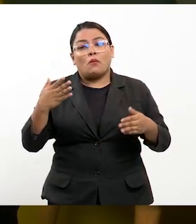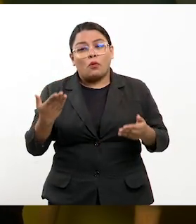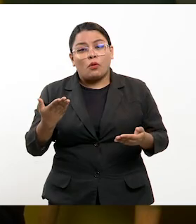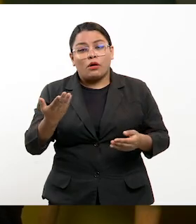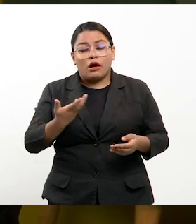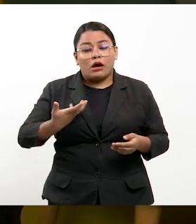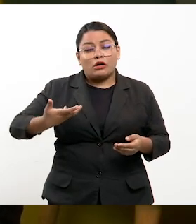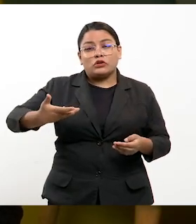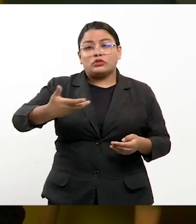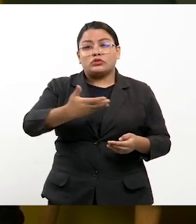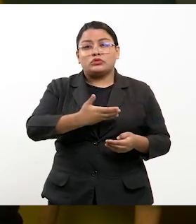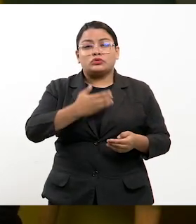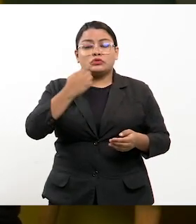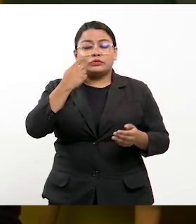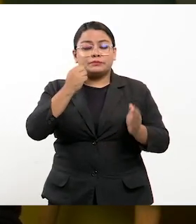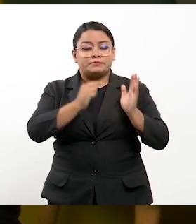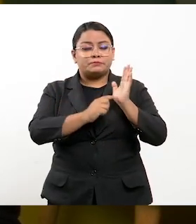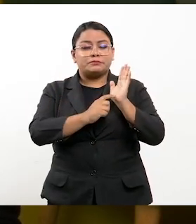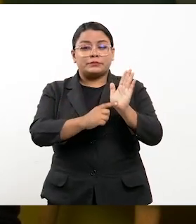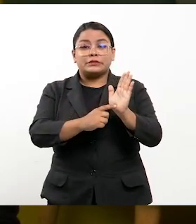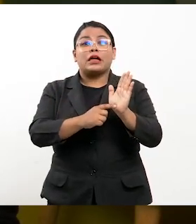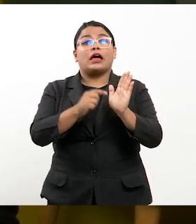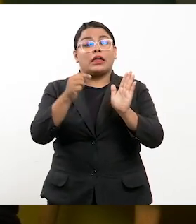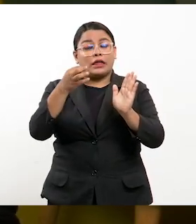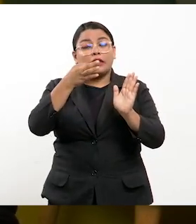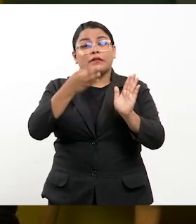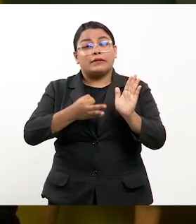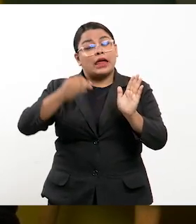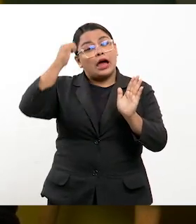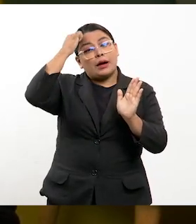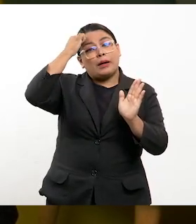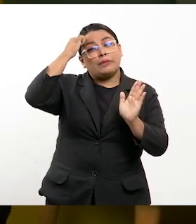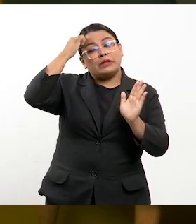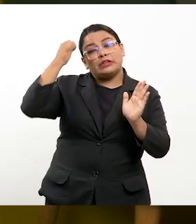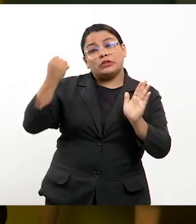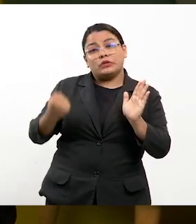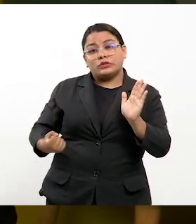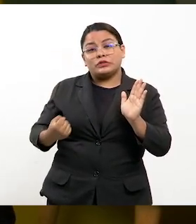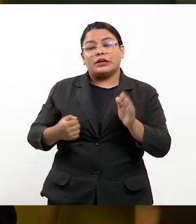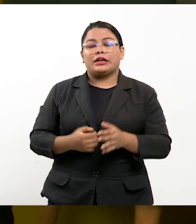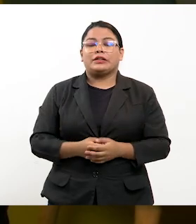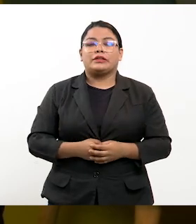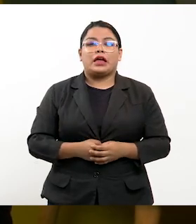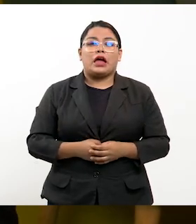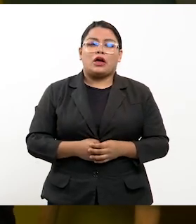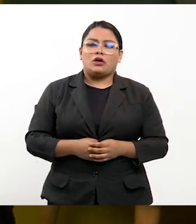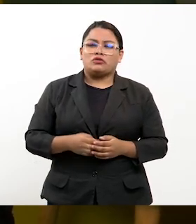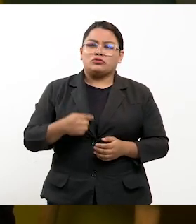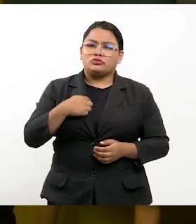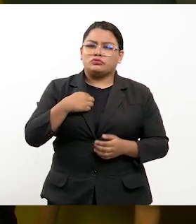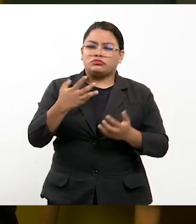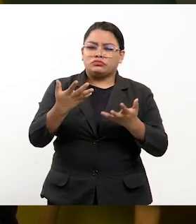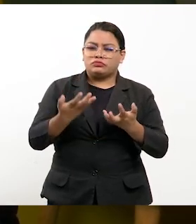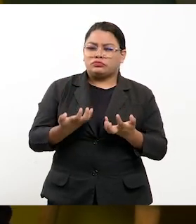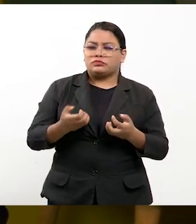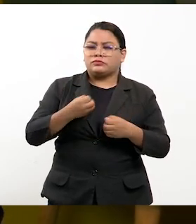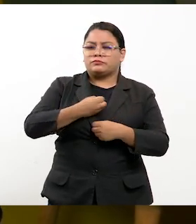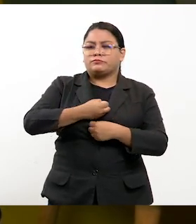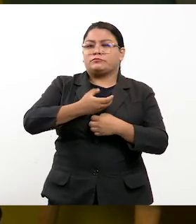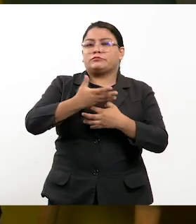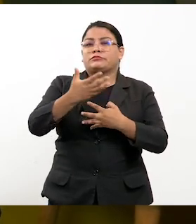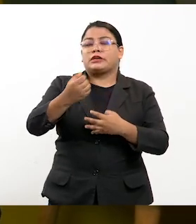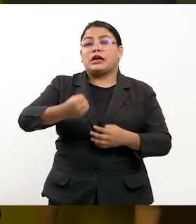nos van a dar evidencia de los aprendizajes de los estudiantes. Y fíjate que al respecto me gustaría comentarte